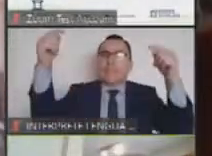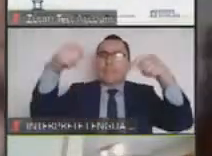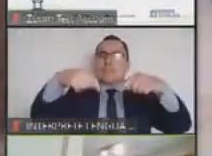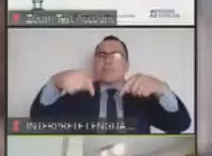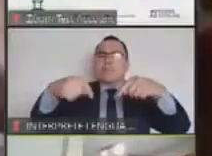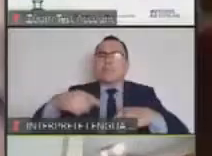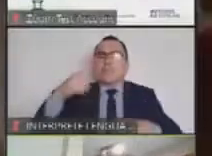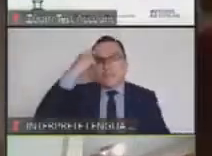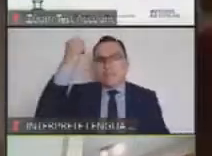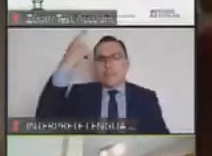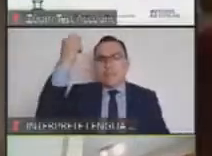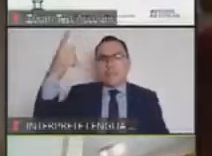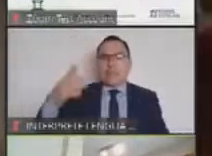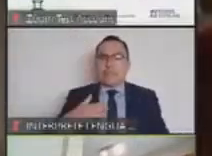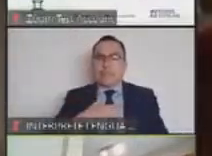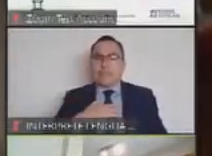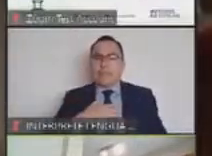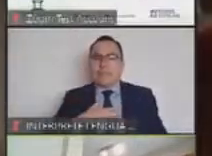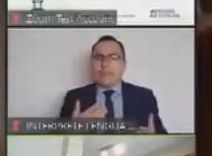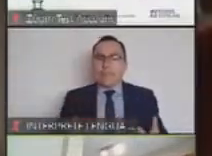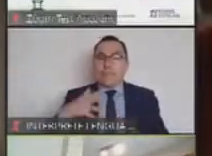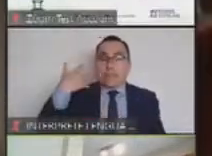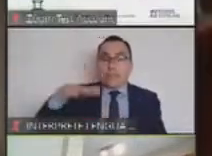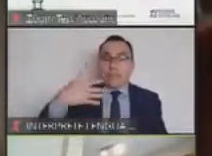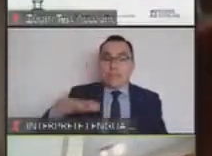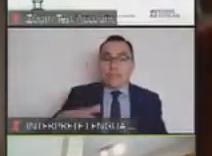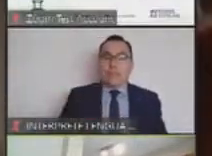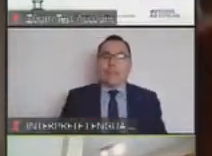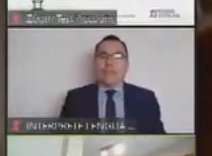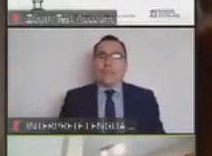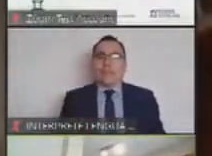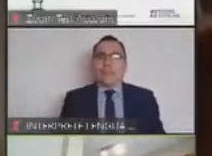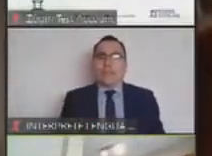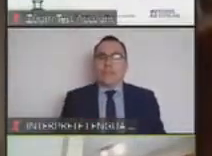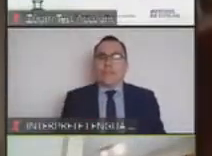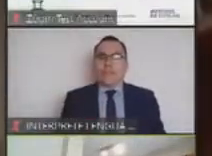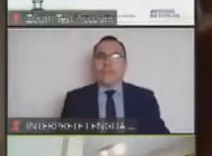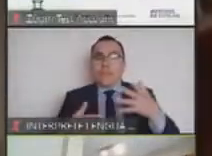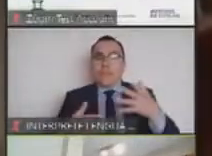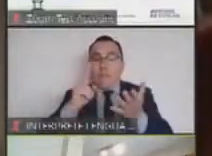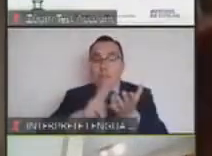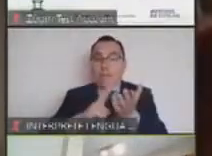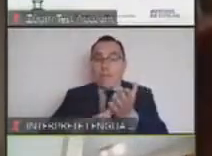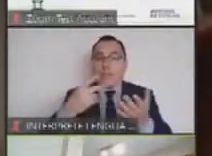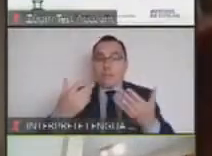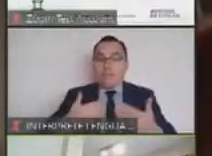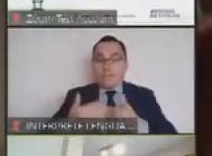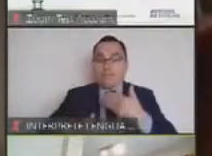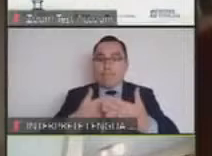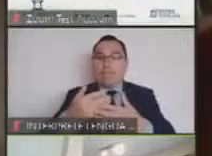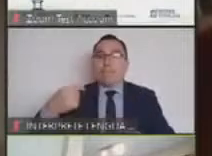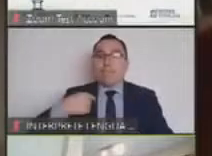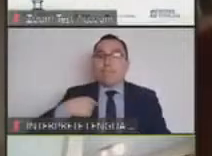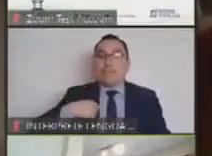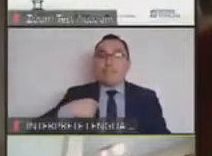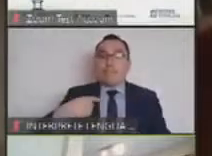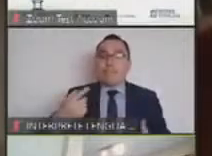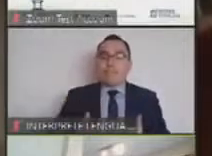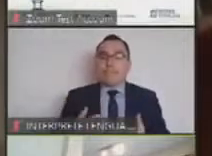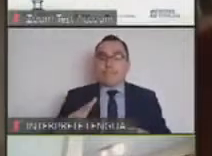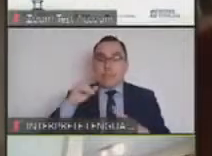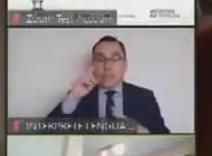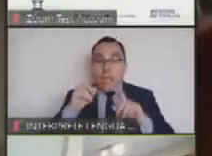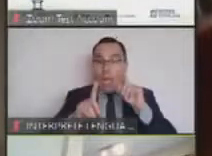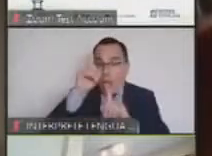entender es particularmente importante, idea que por cierto también he recogido de algunos expertos.